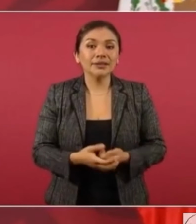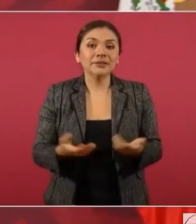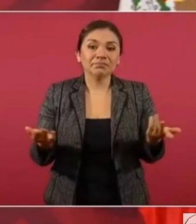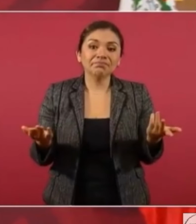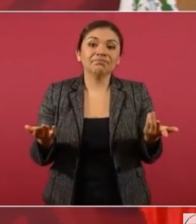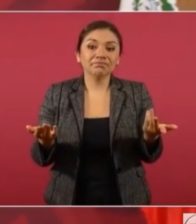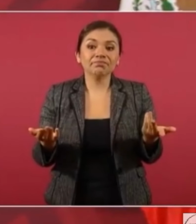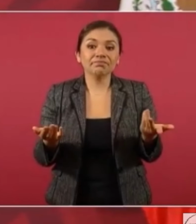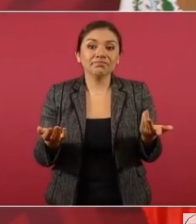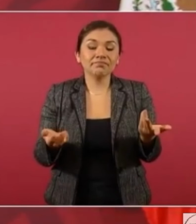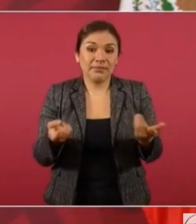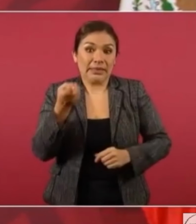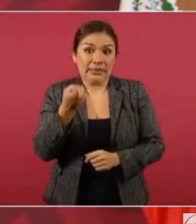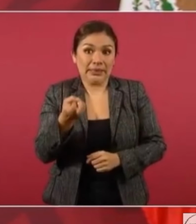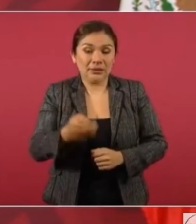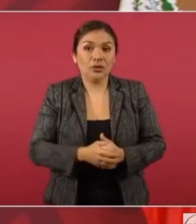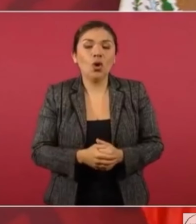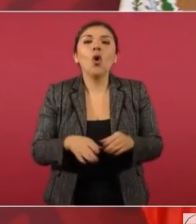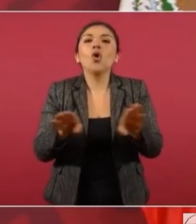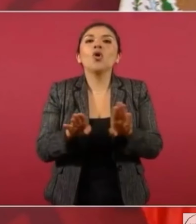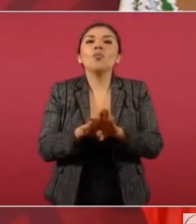Pues para que nadie hablara,